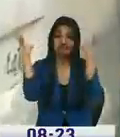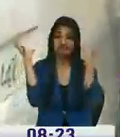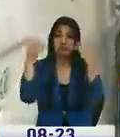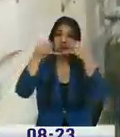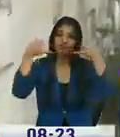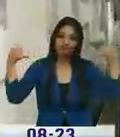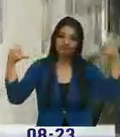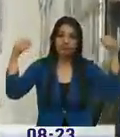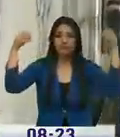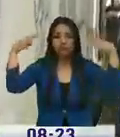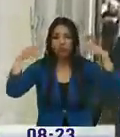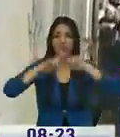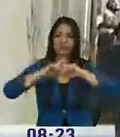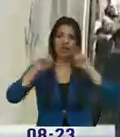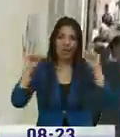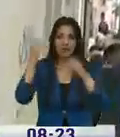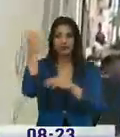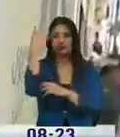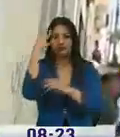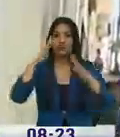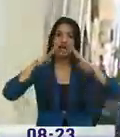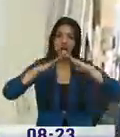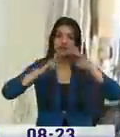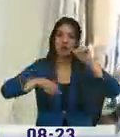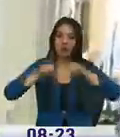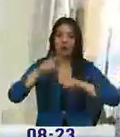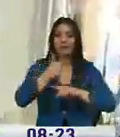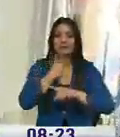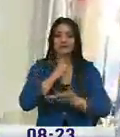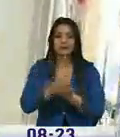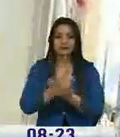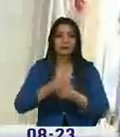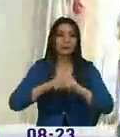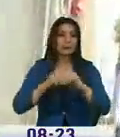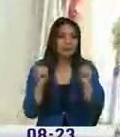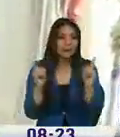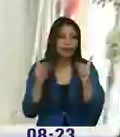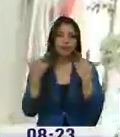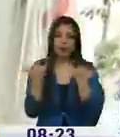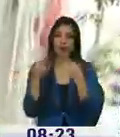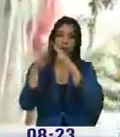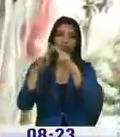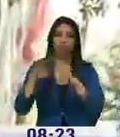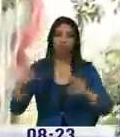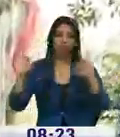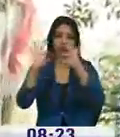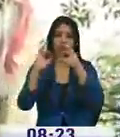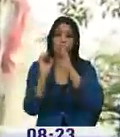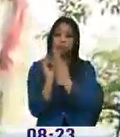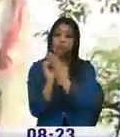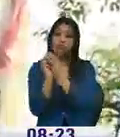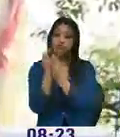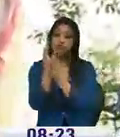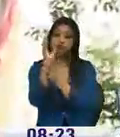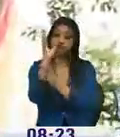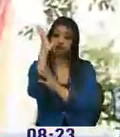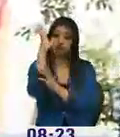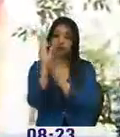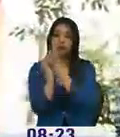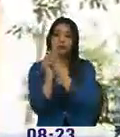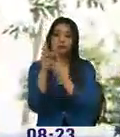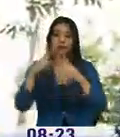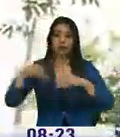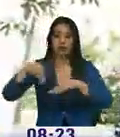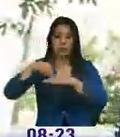la infraestructura, con las casas, en algunos casos con los cables, para poder darles justamente un crecimiento normal y de esa